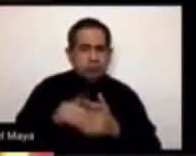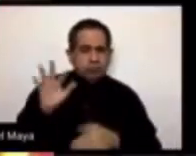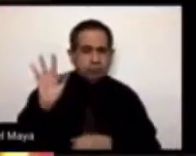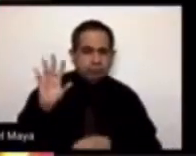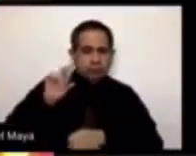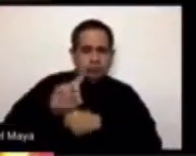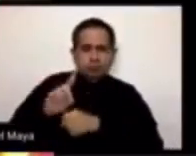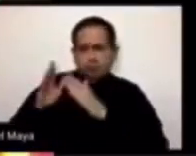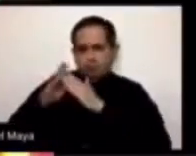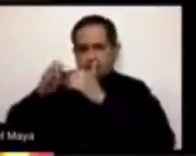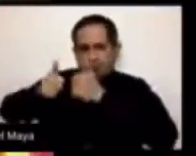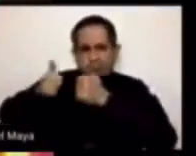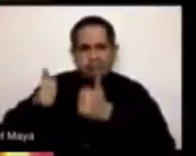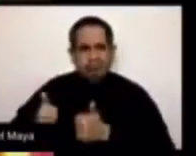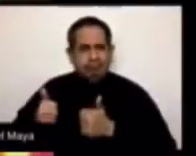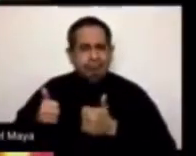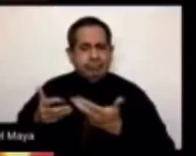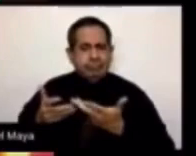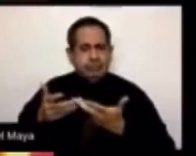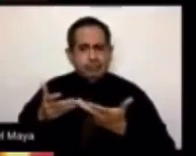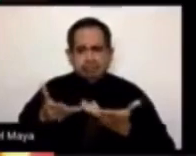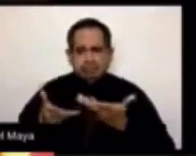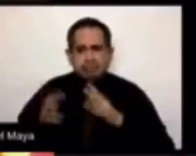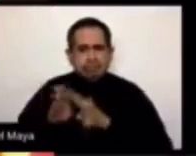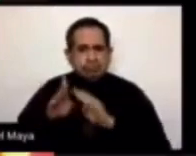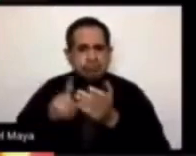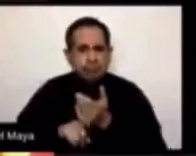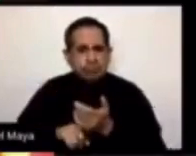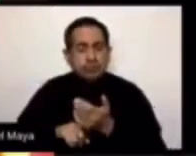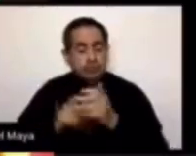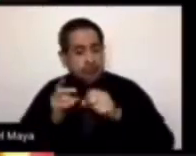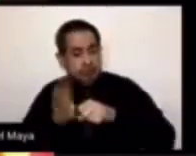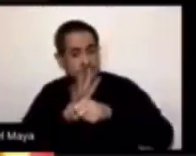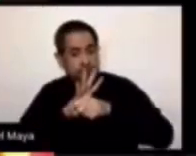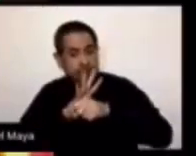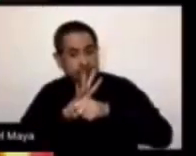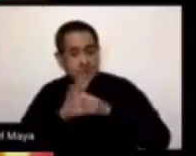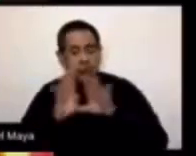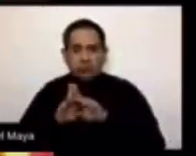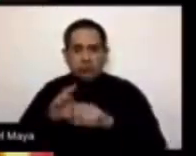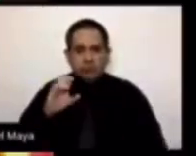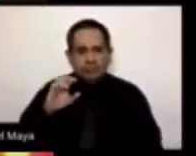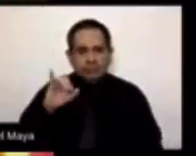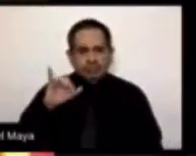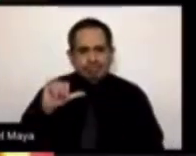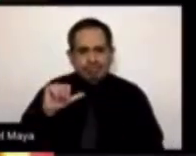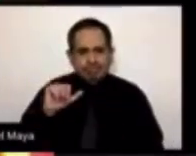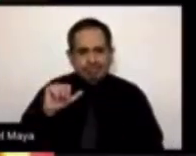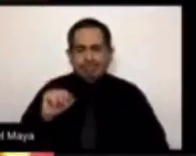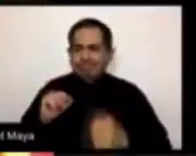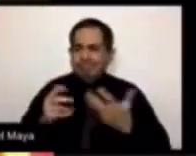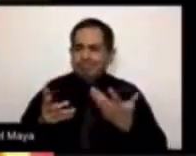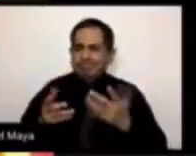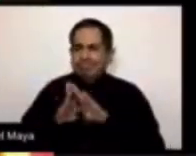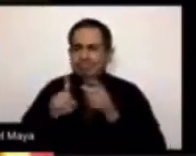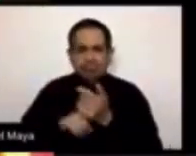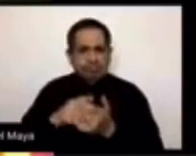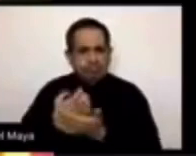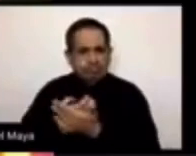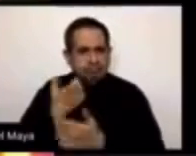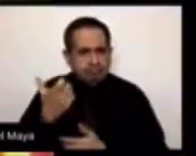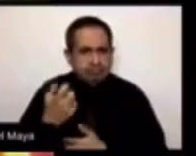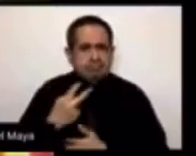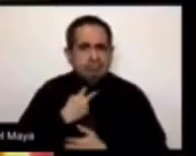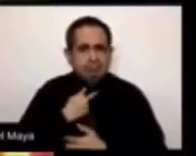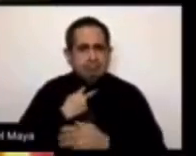medidas de confinamiento y sana distancia. La pandemia, además de una crisis sanitaria, generó una crisis económica debido